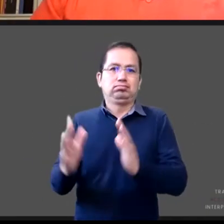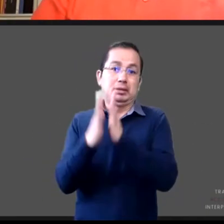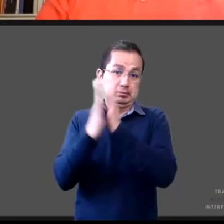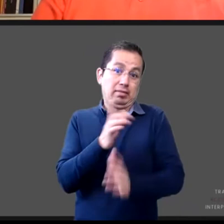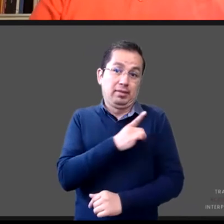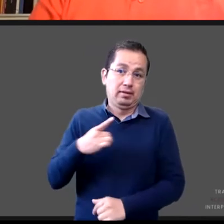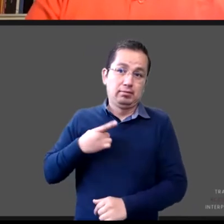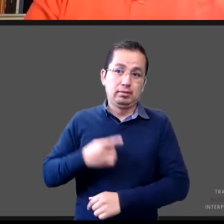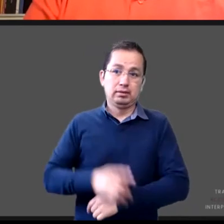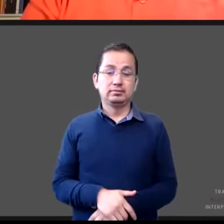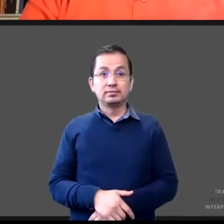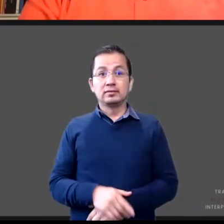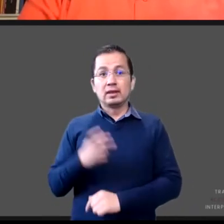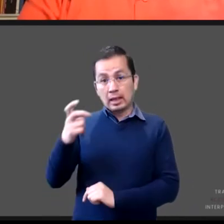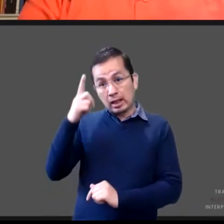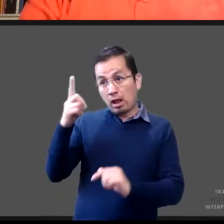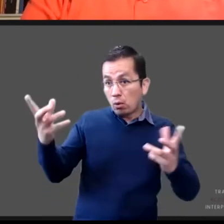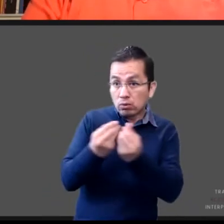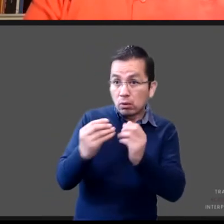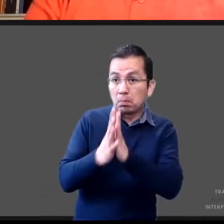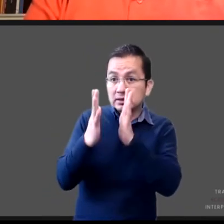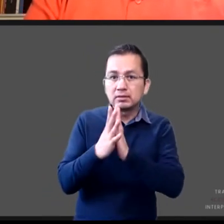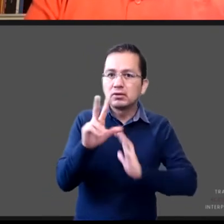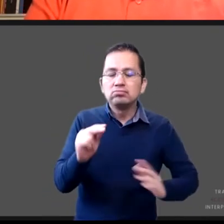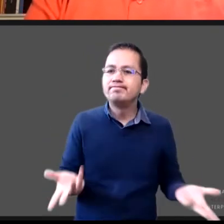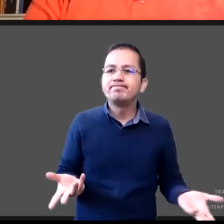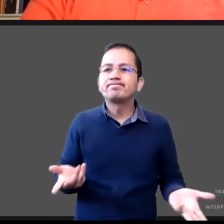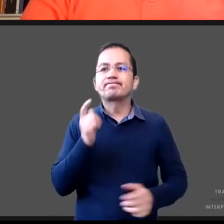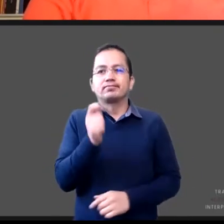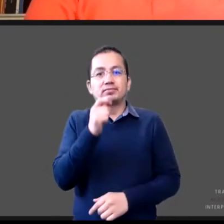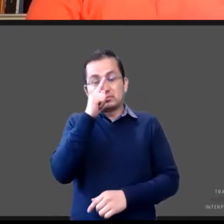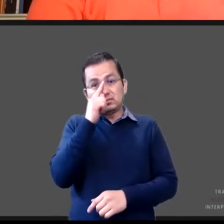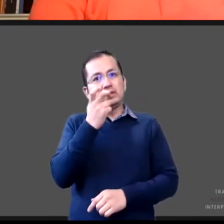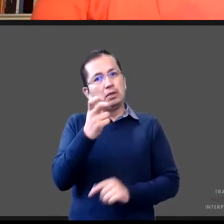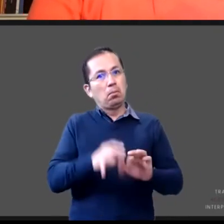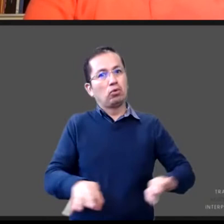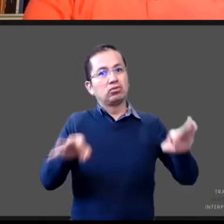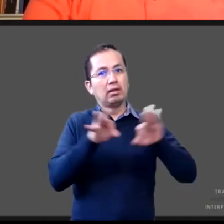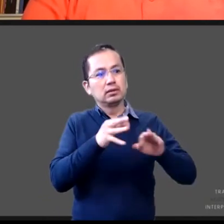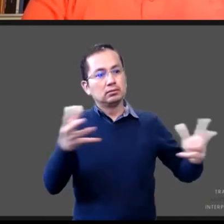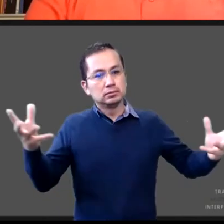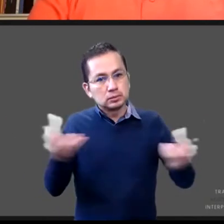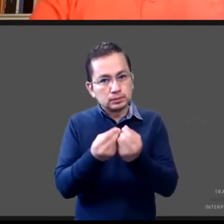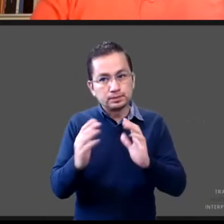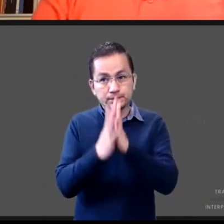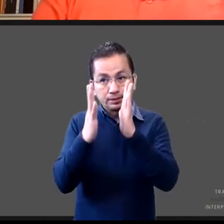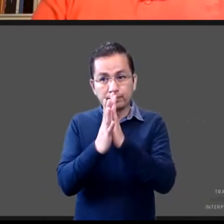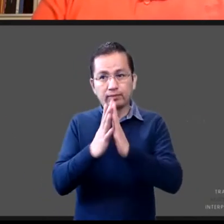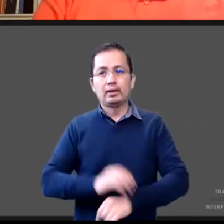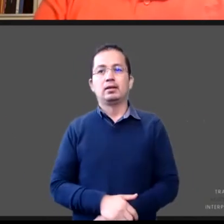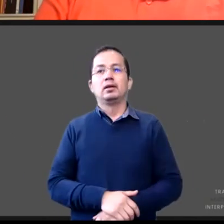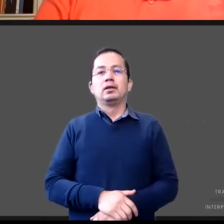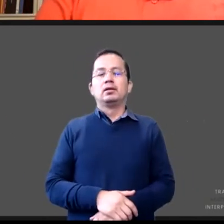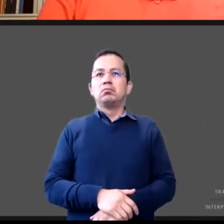una señal de la importancia que tiene la participación. Ahora, perdón por ser anecdótico, pero